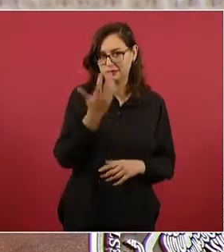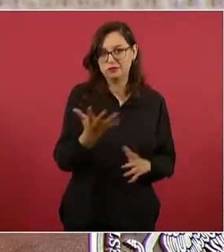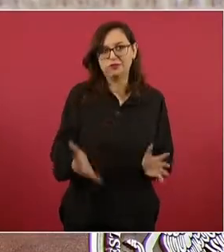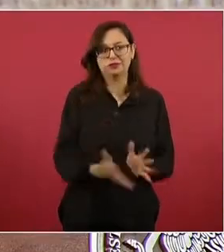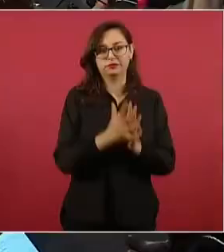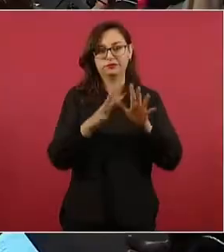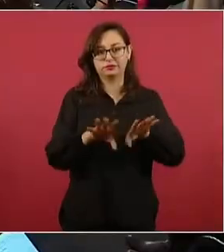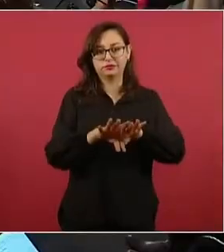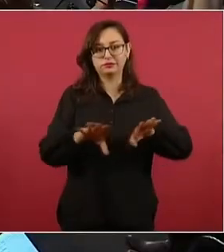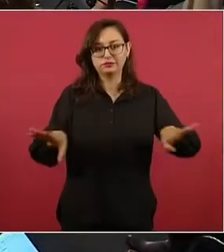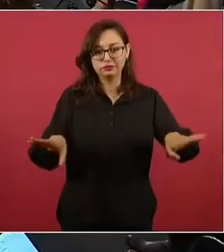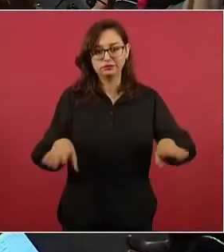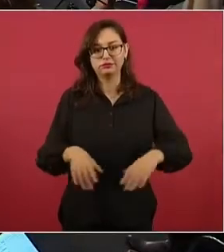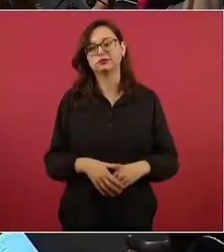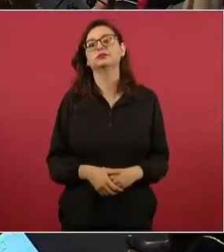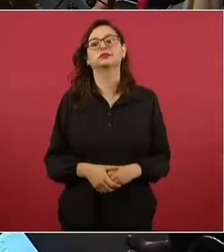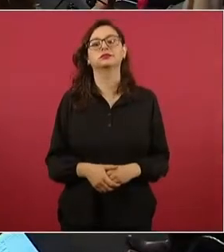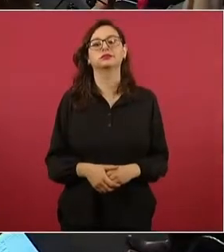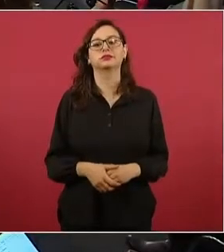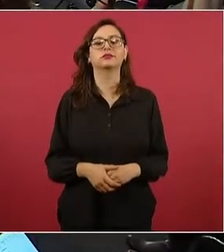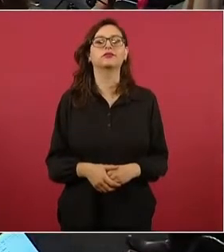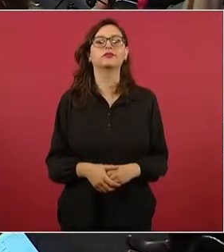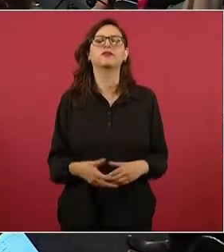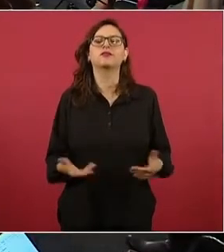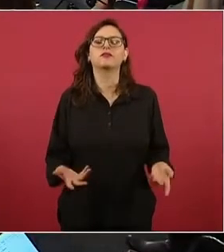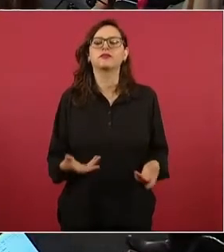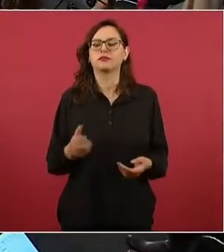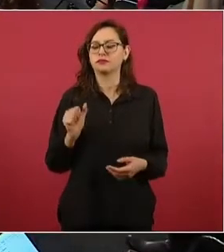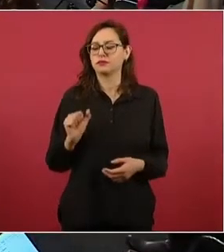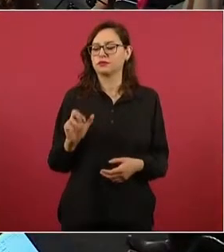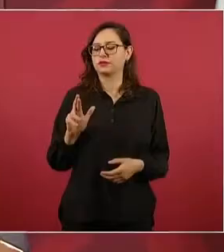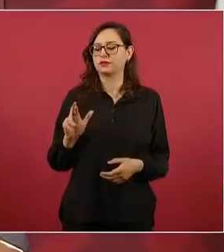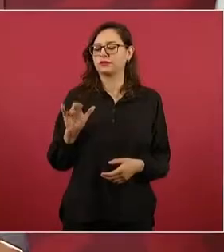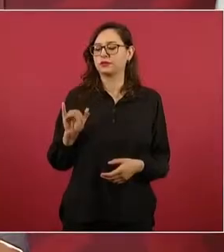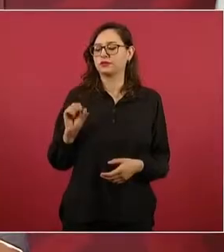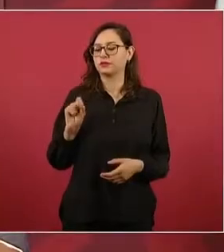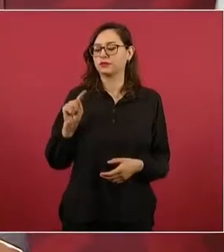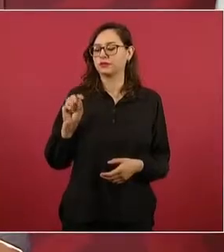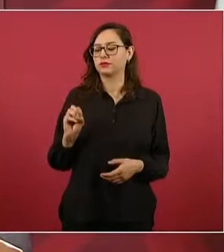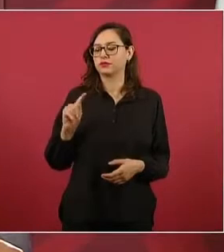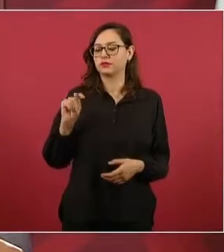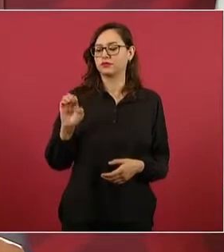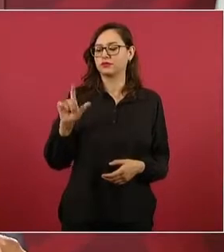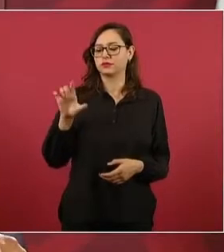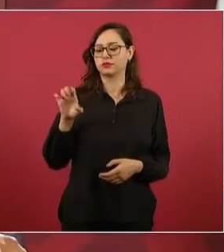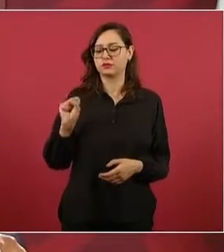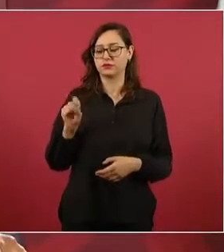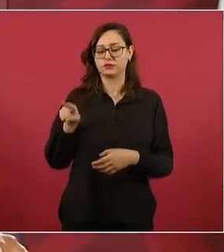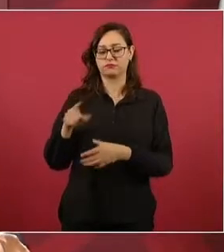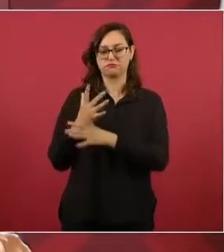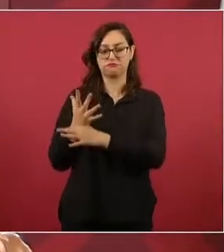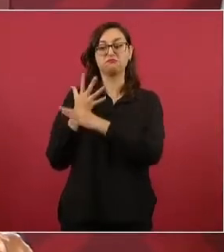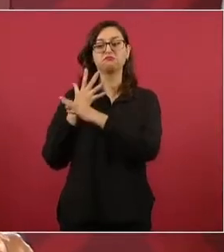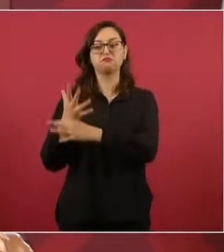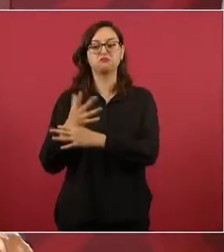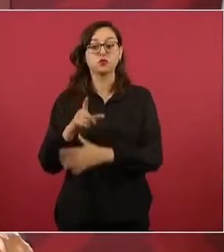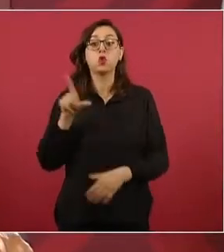Es Aristóteles el que define que hay 6 formas de gobierno: